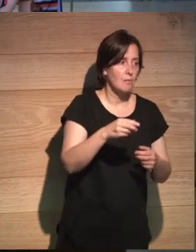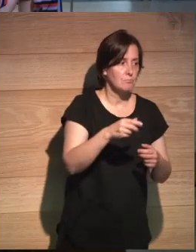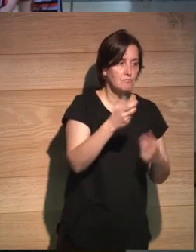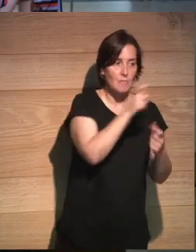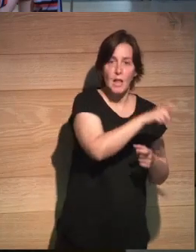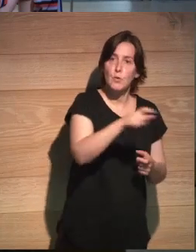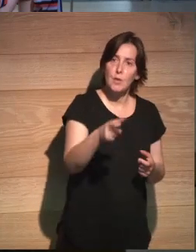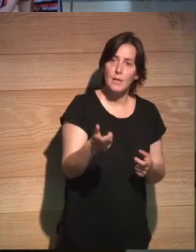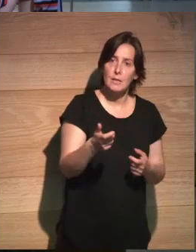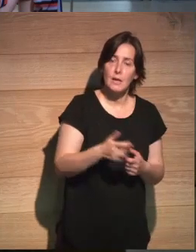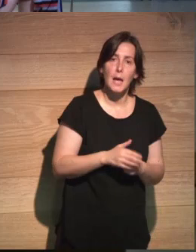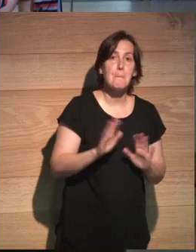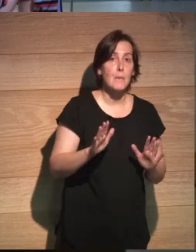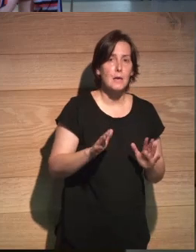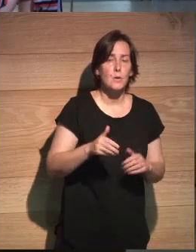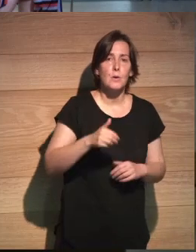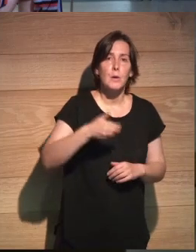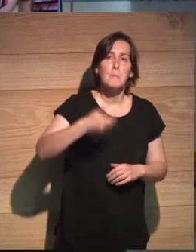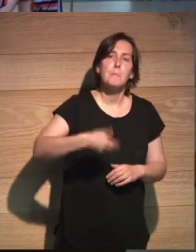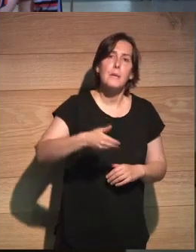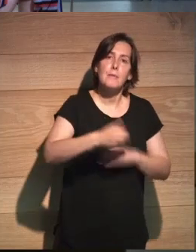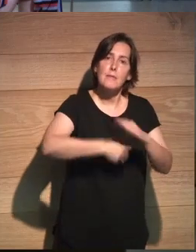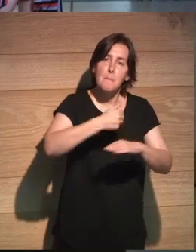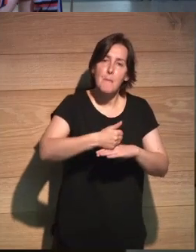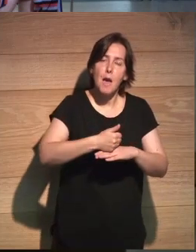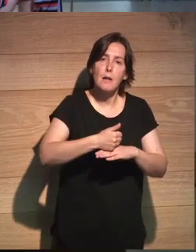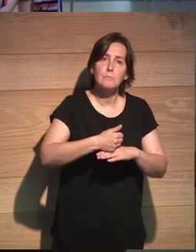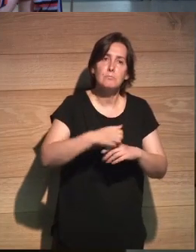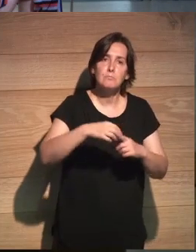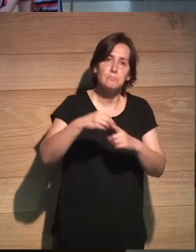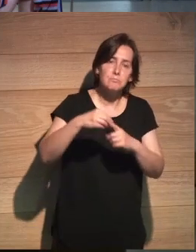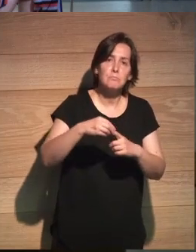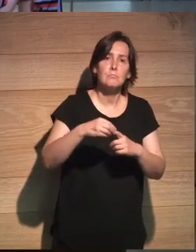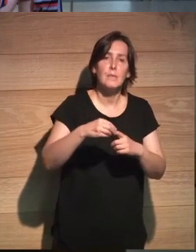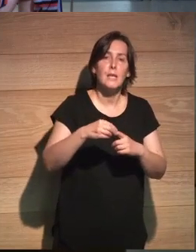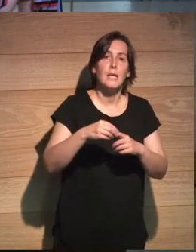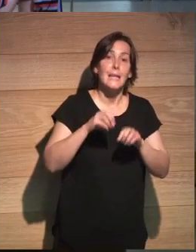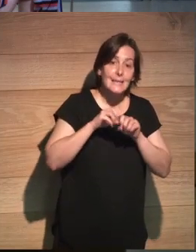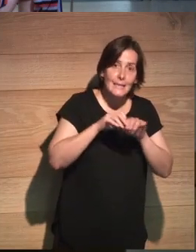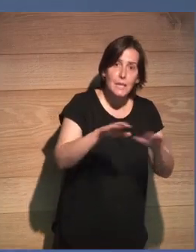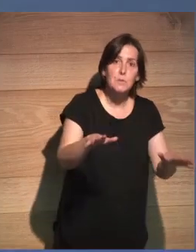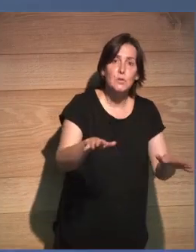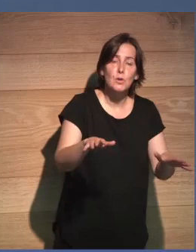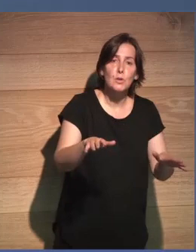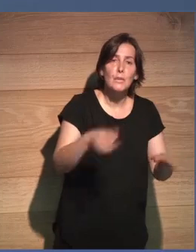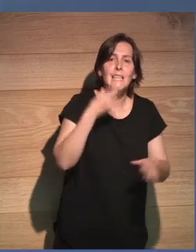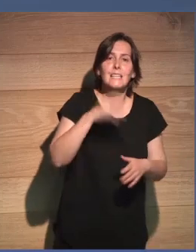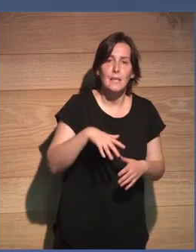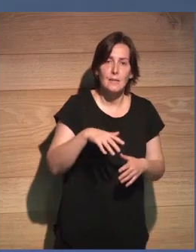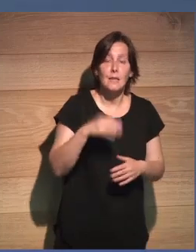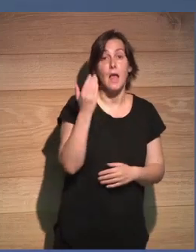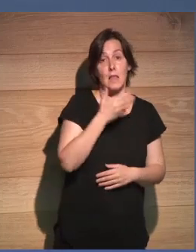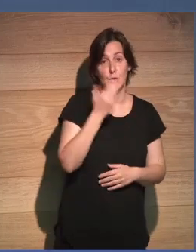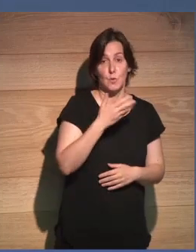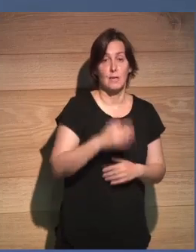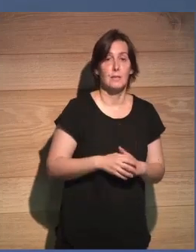se nos olvida que el principal agente generador y transmisor de cultura científica es la escuela. Y frente a